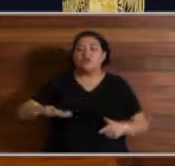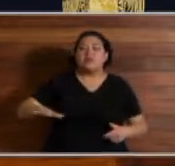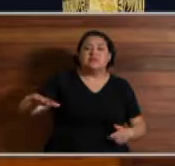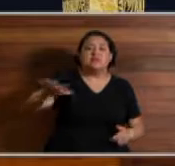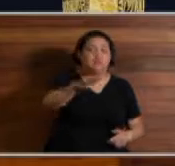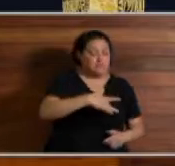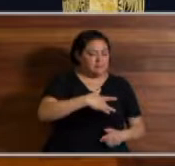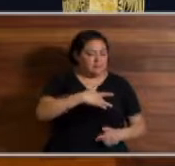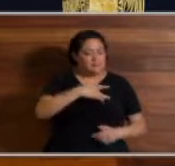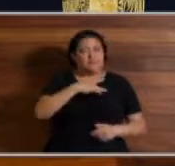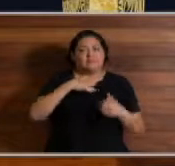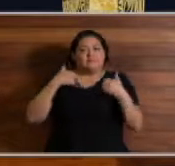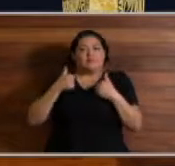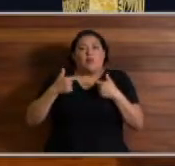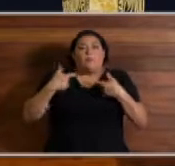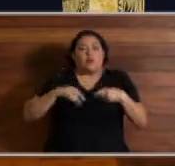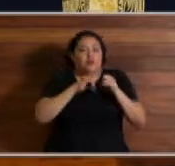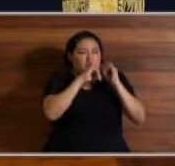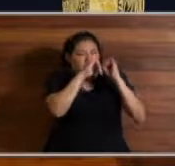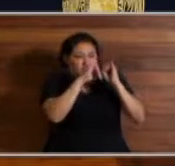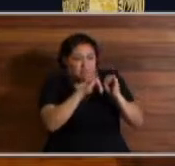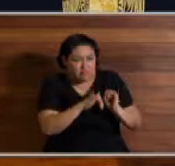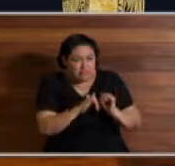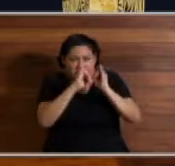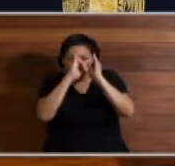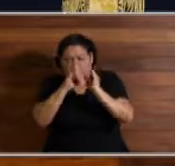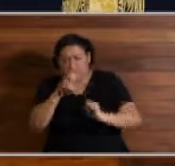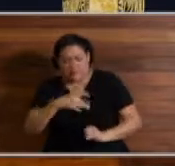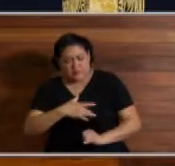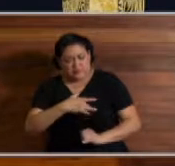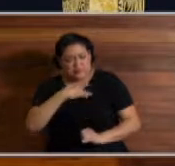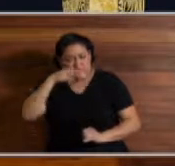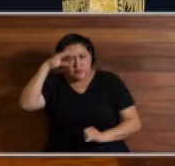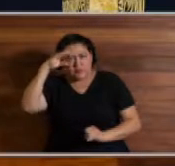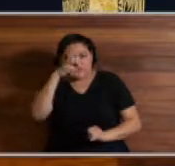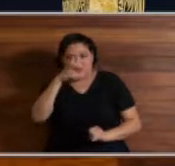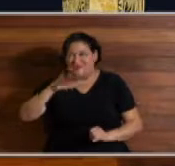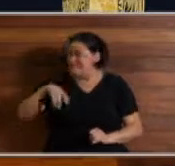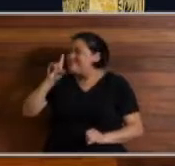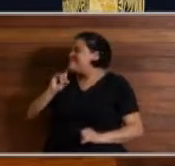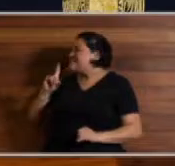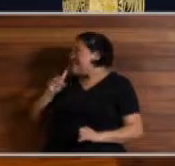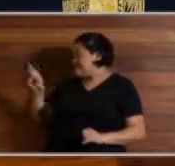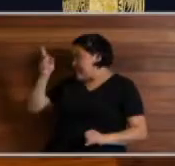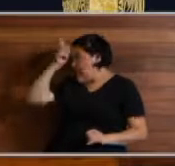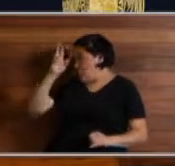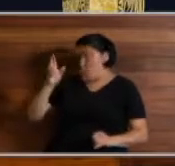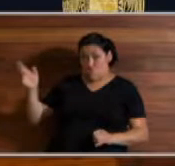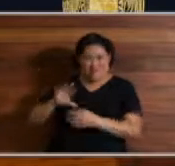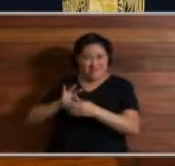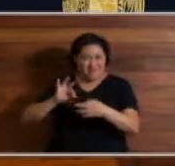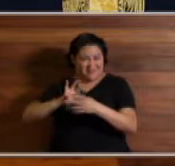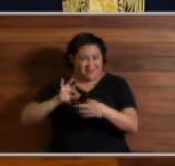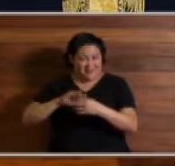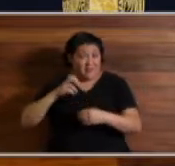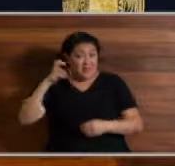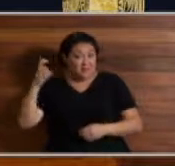la conciencia individual. Lo que usted, doctora Niña, habló, la transforma